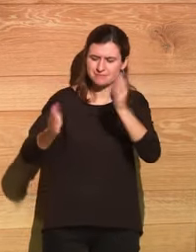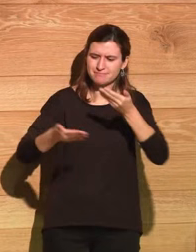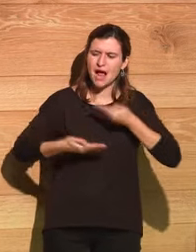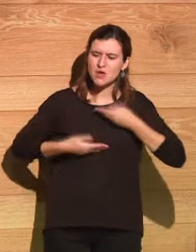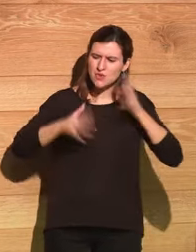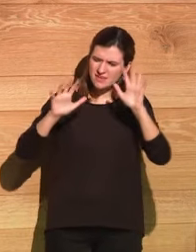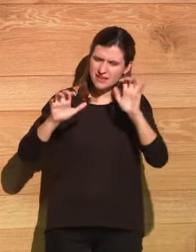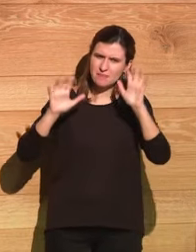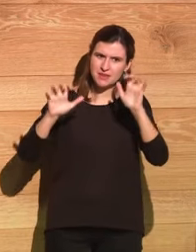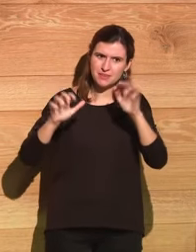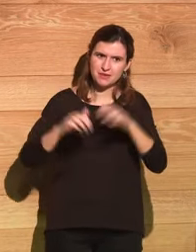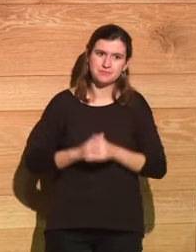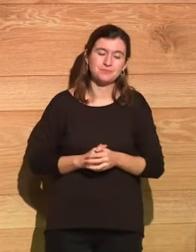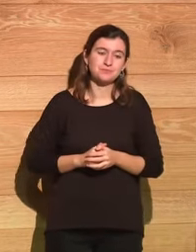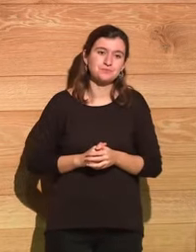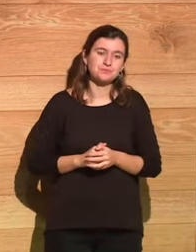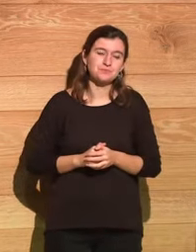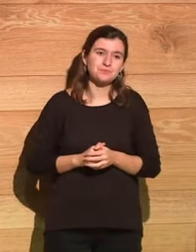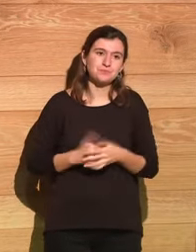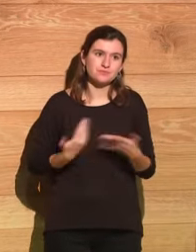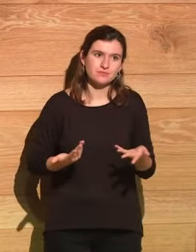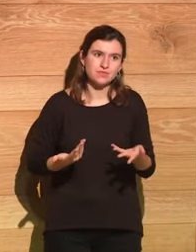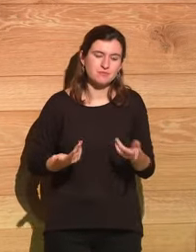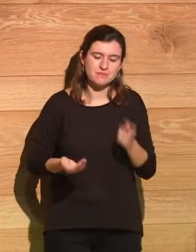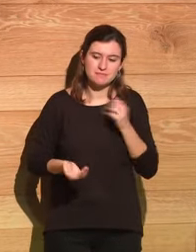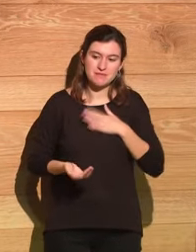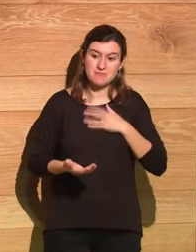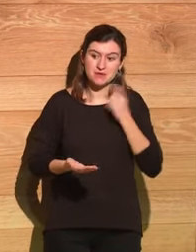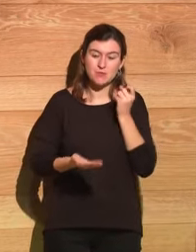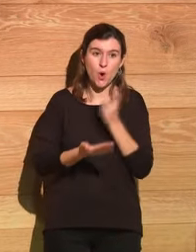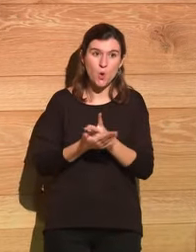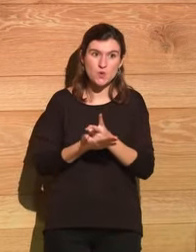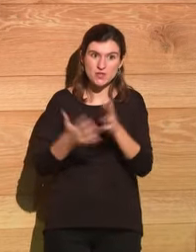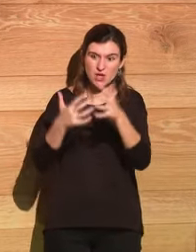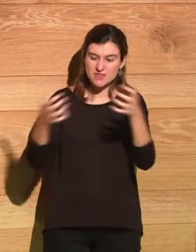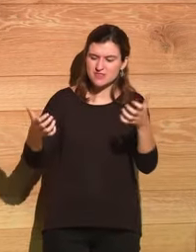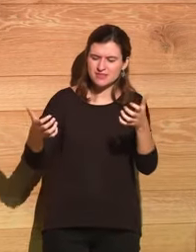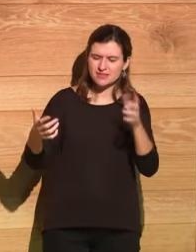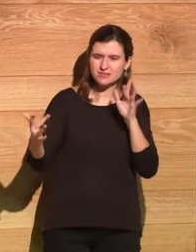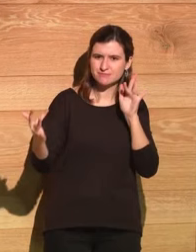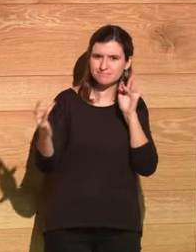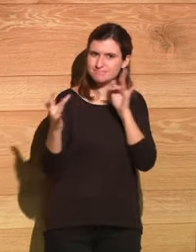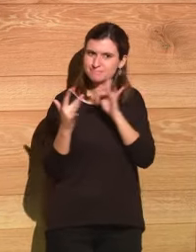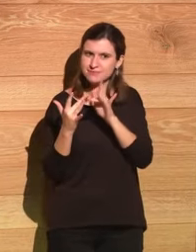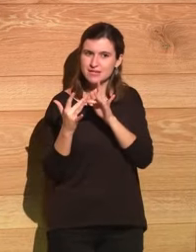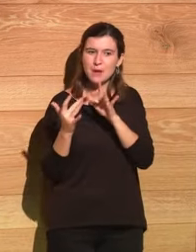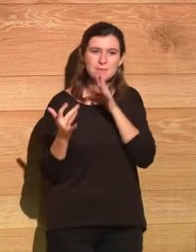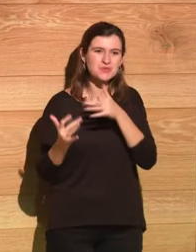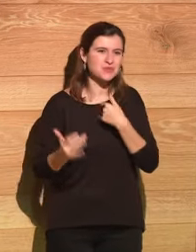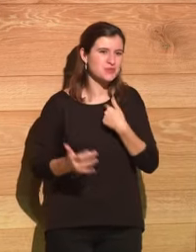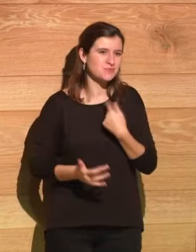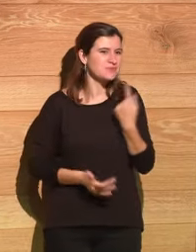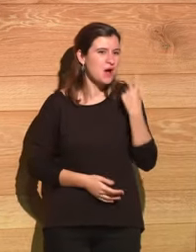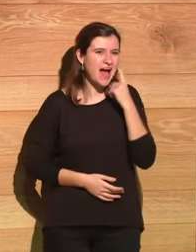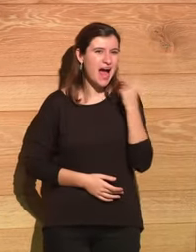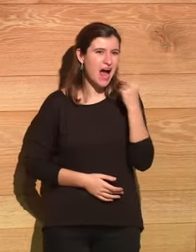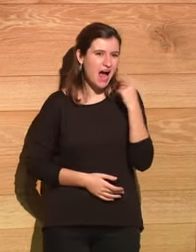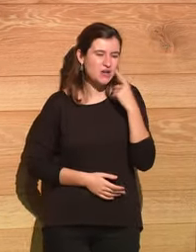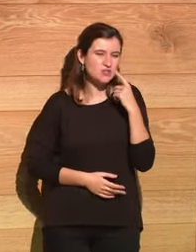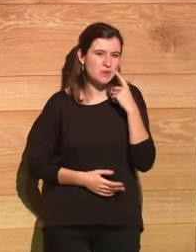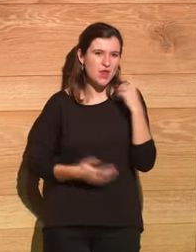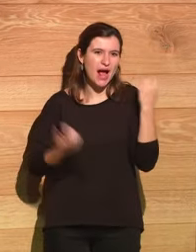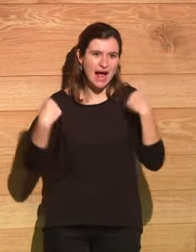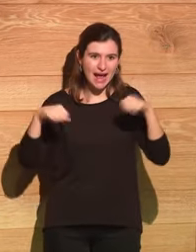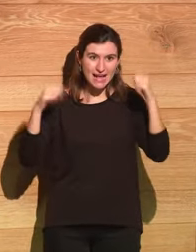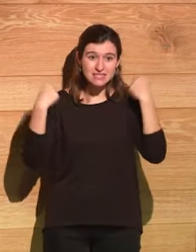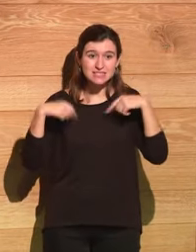reto acercarme a este tipo de textos, porque acostumbrada de alguna manera, como estoy, al